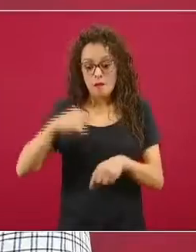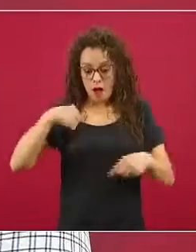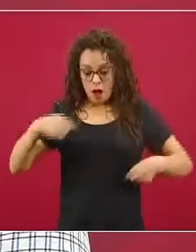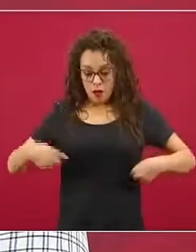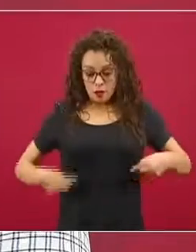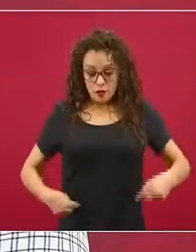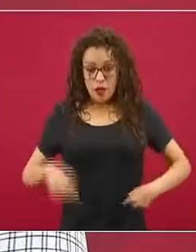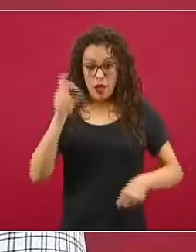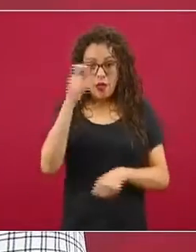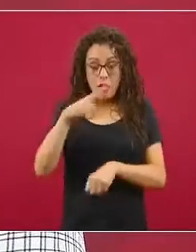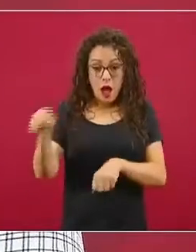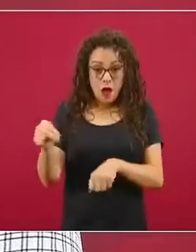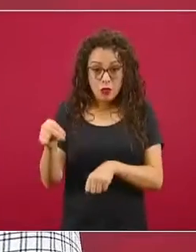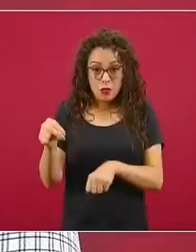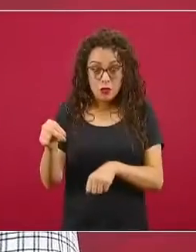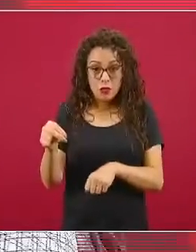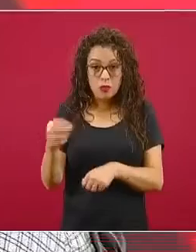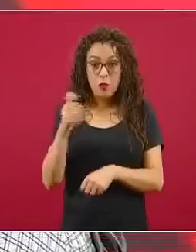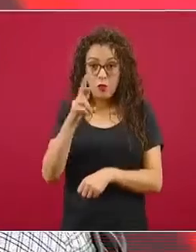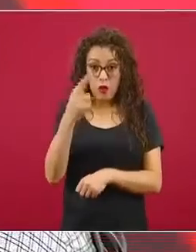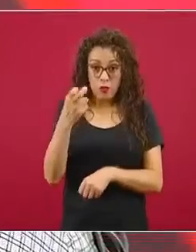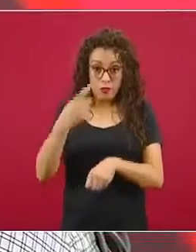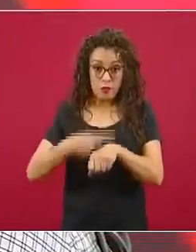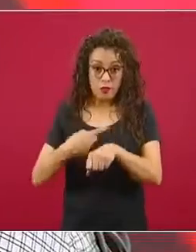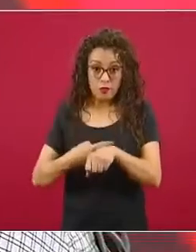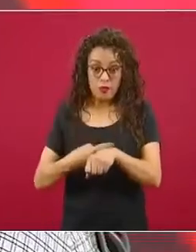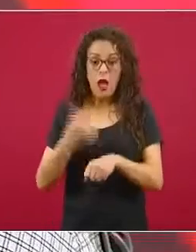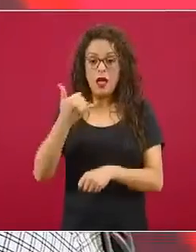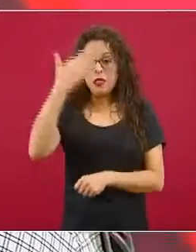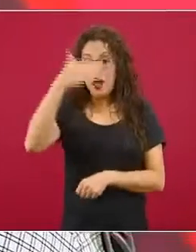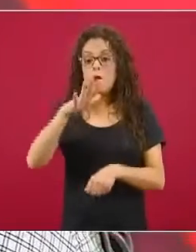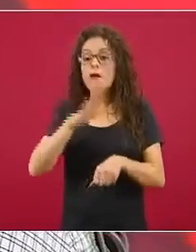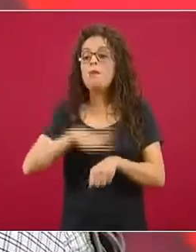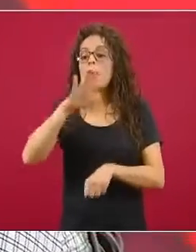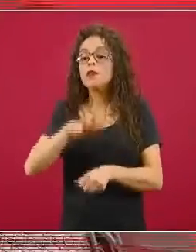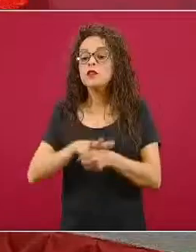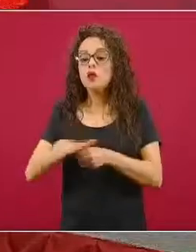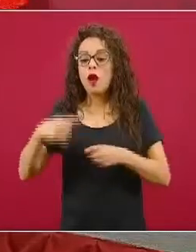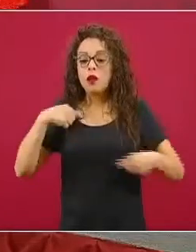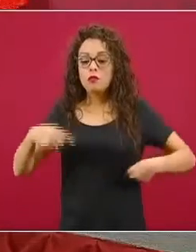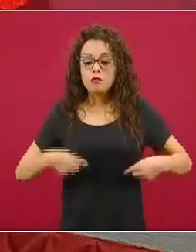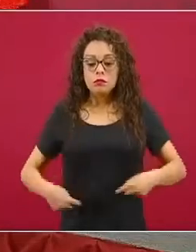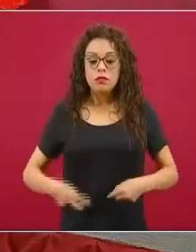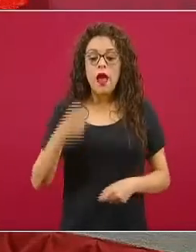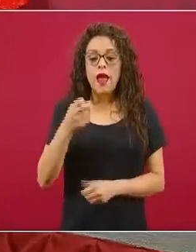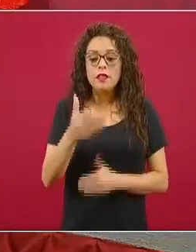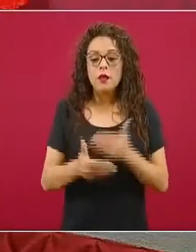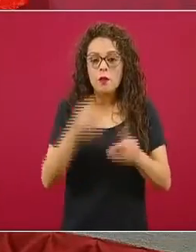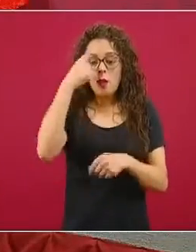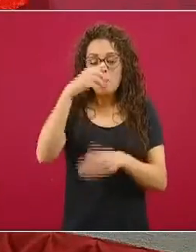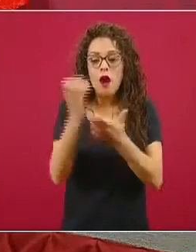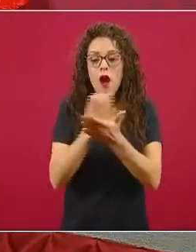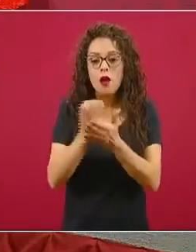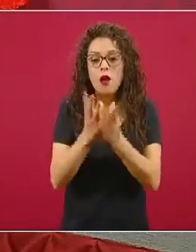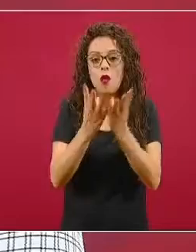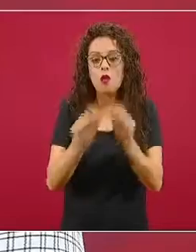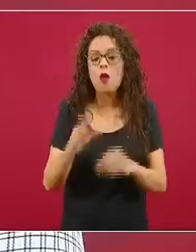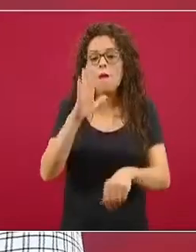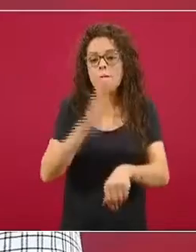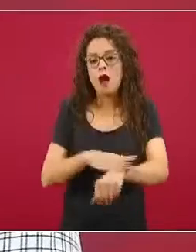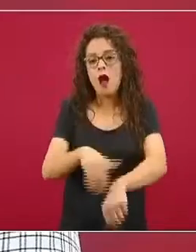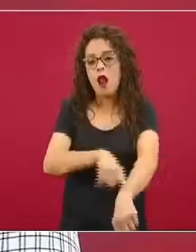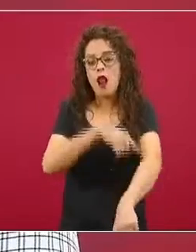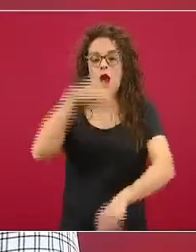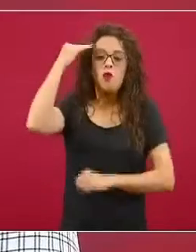dependiendo cuáles son estos órganos que se están afectando, entonces el proceso de curación será más prolongado y de